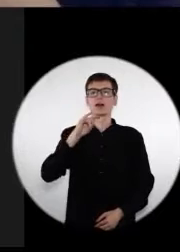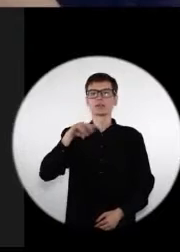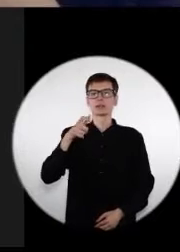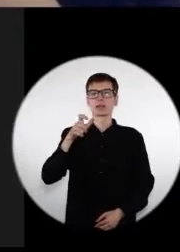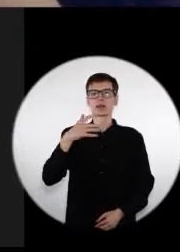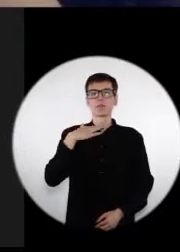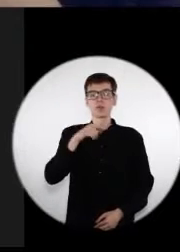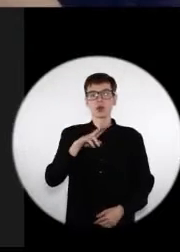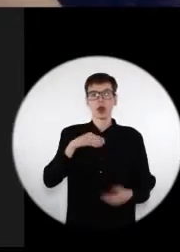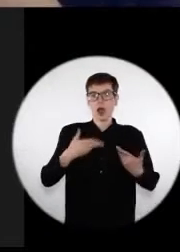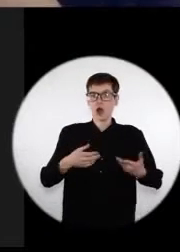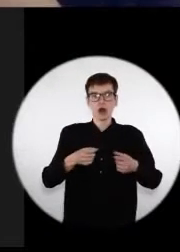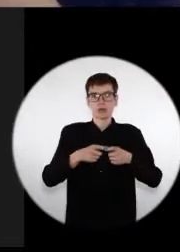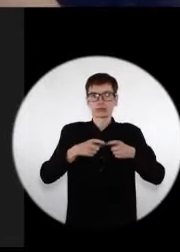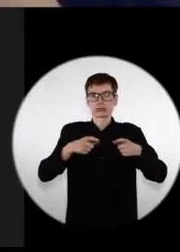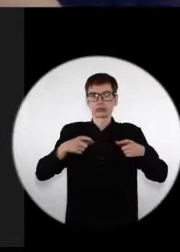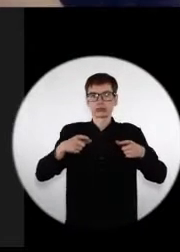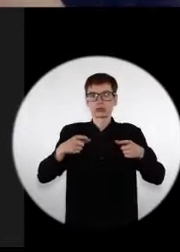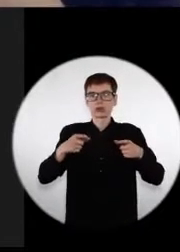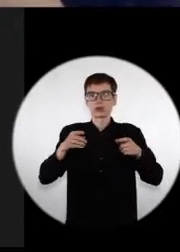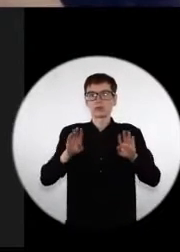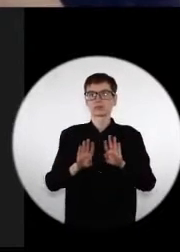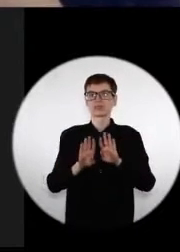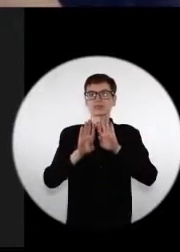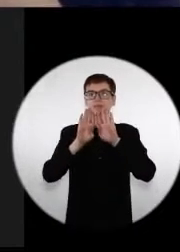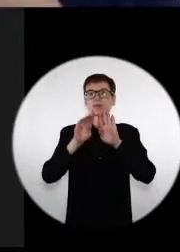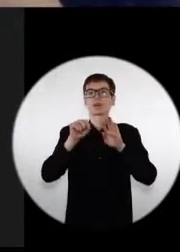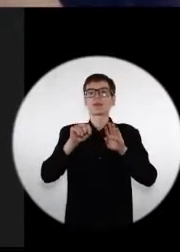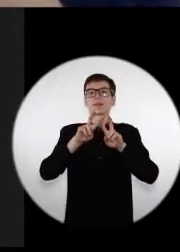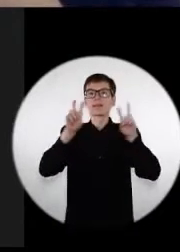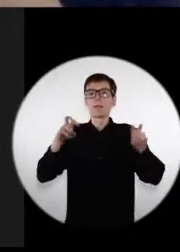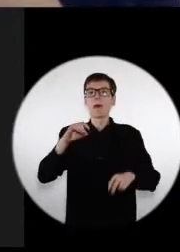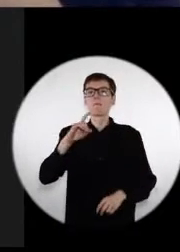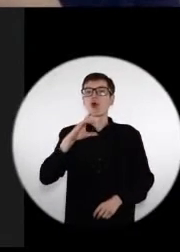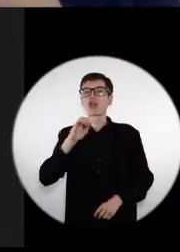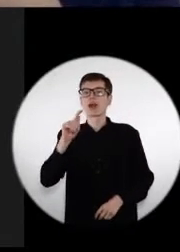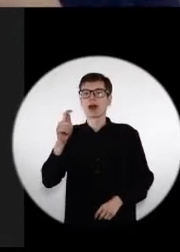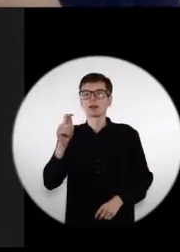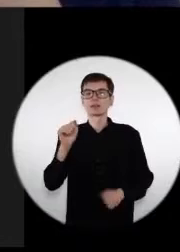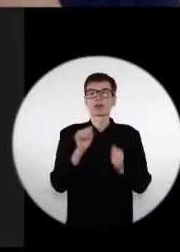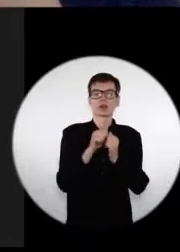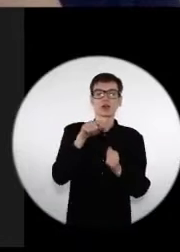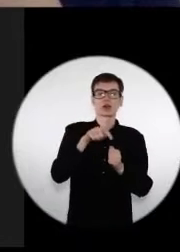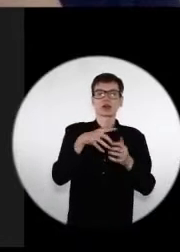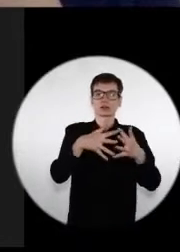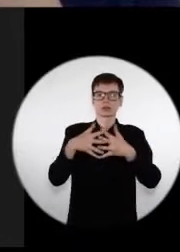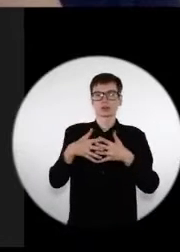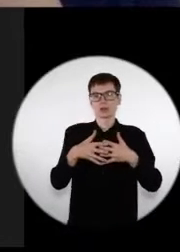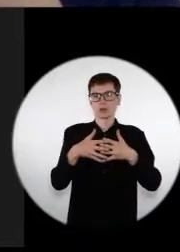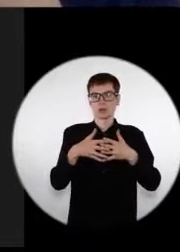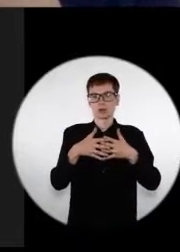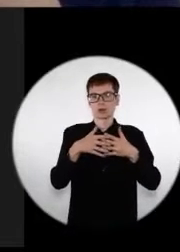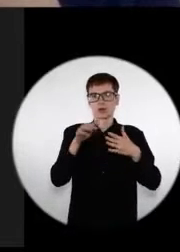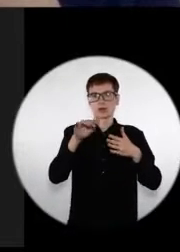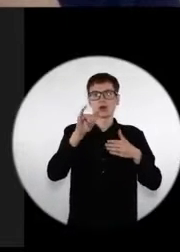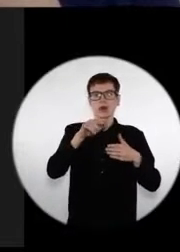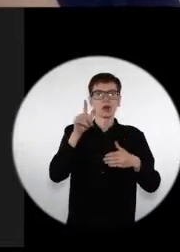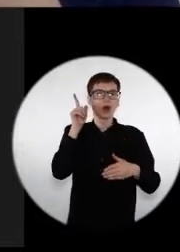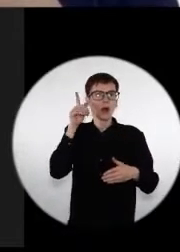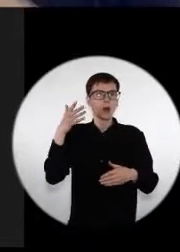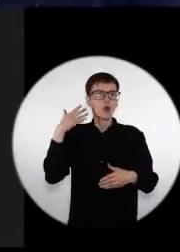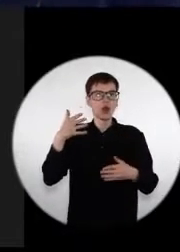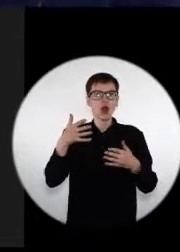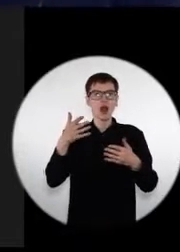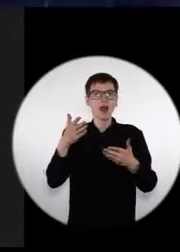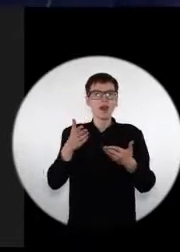como alianza con emisor por castilla porque estaba muy de la mano el tema del podcast con los audiolibros sobre todo